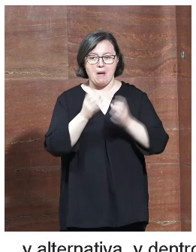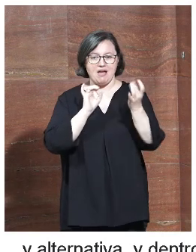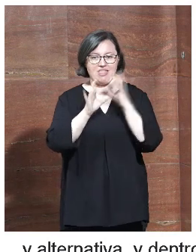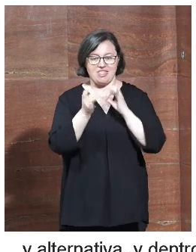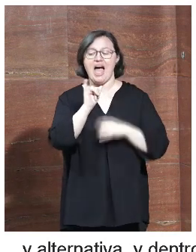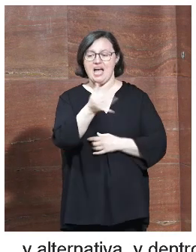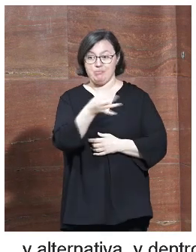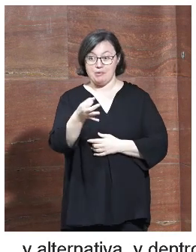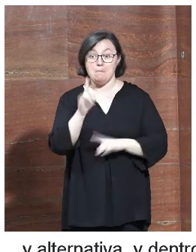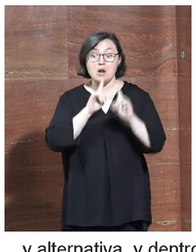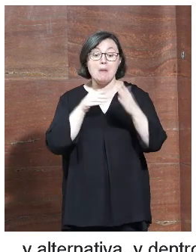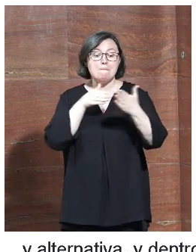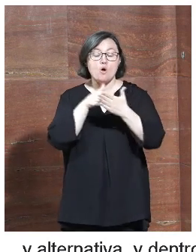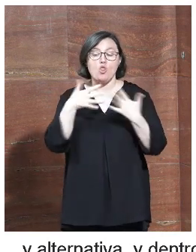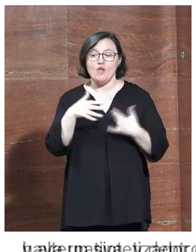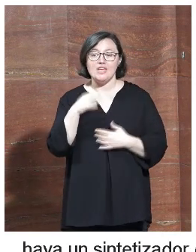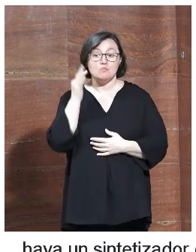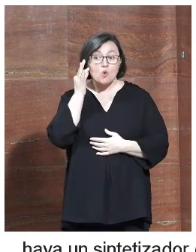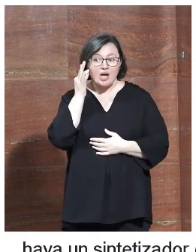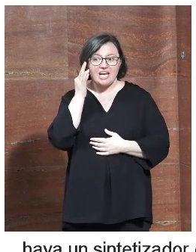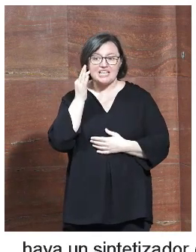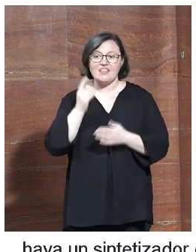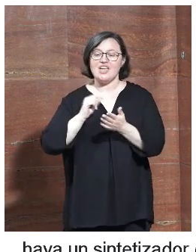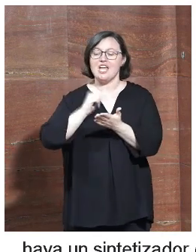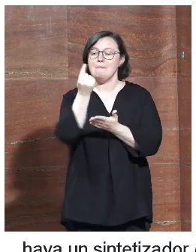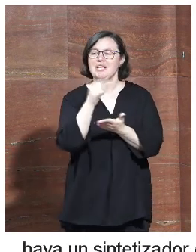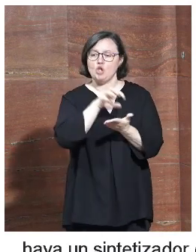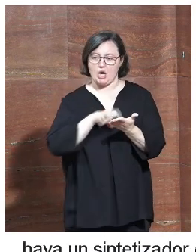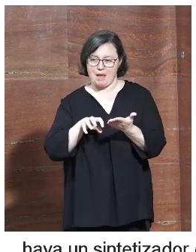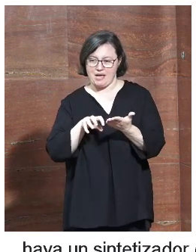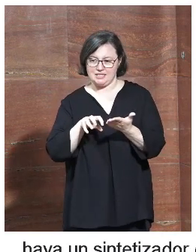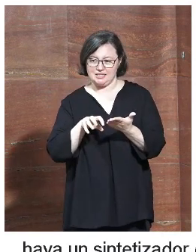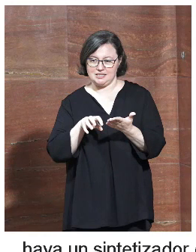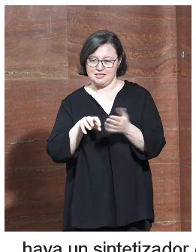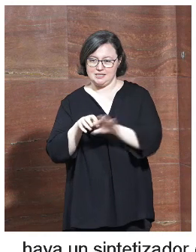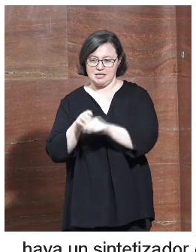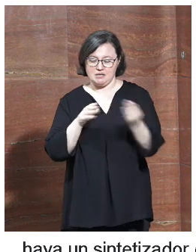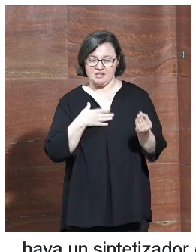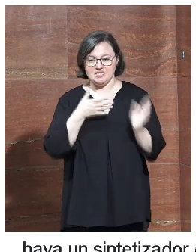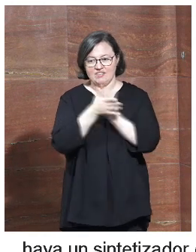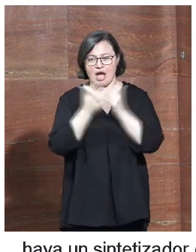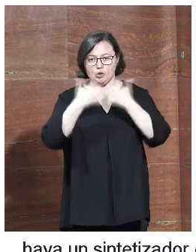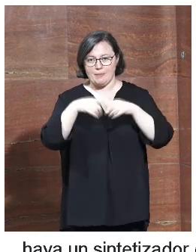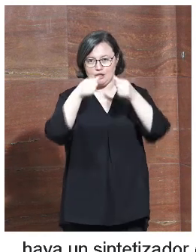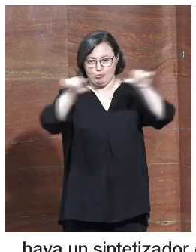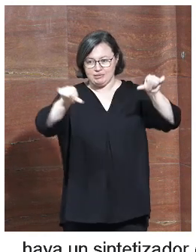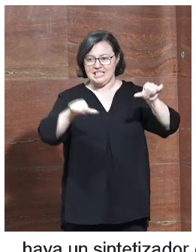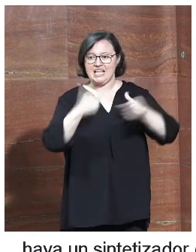lo tenemos sobre todo en aquellas en las que emplean cuadernos de pictogramas por la carencia que he dicho y en aquellas